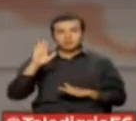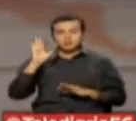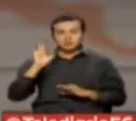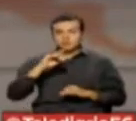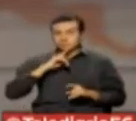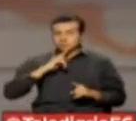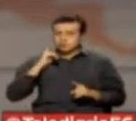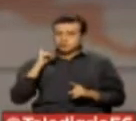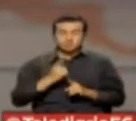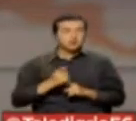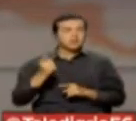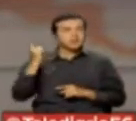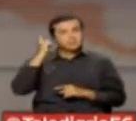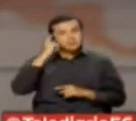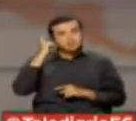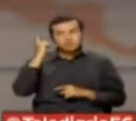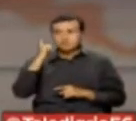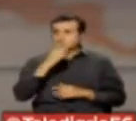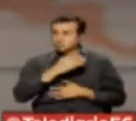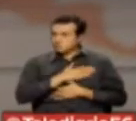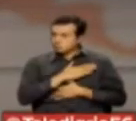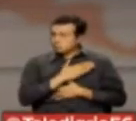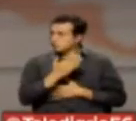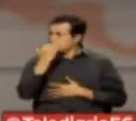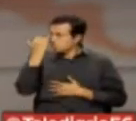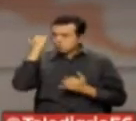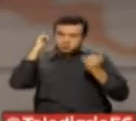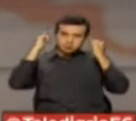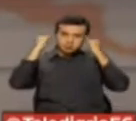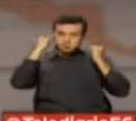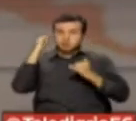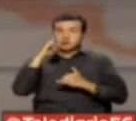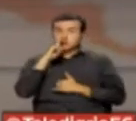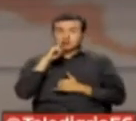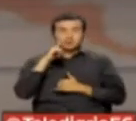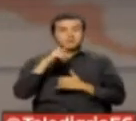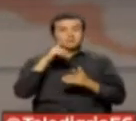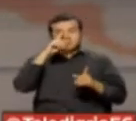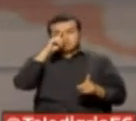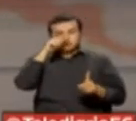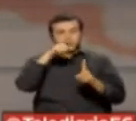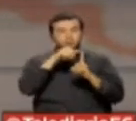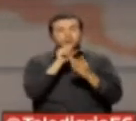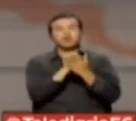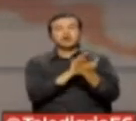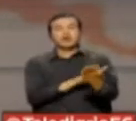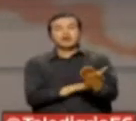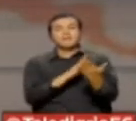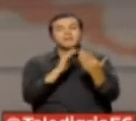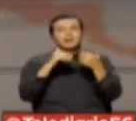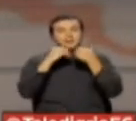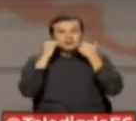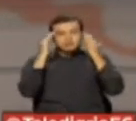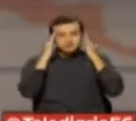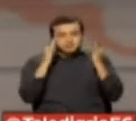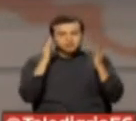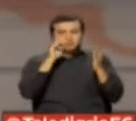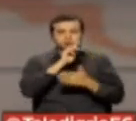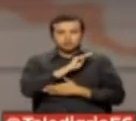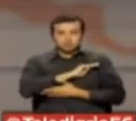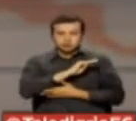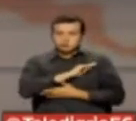yo creo que hay que felicitar la iniciativa de la misión ternura en el sentido de involucrarle al